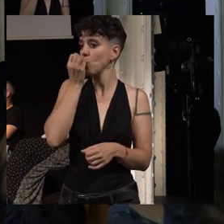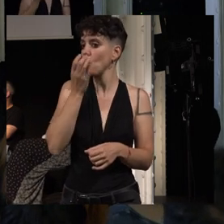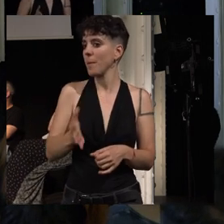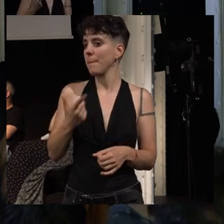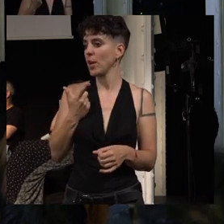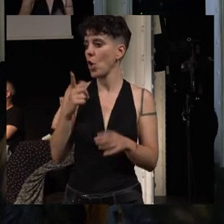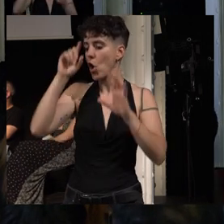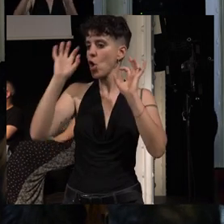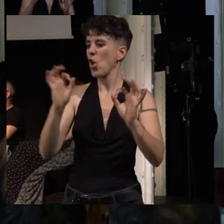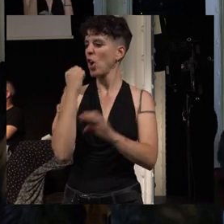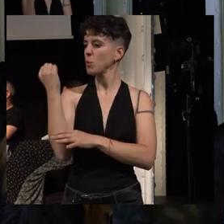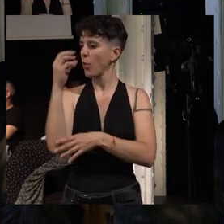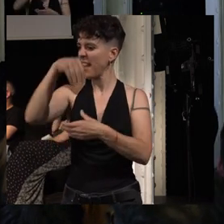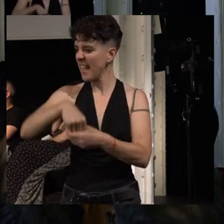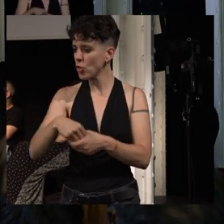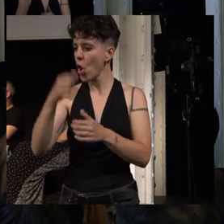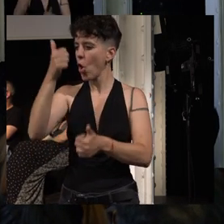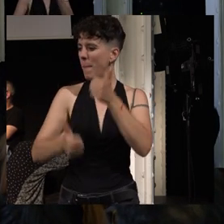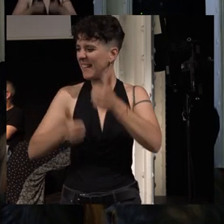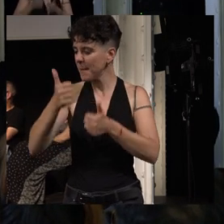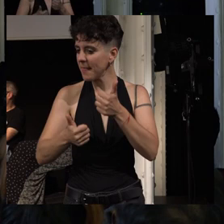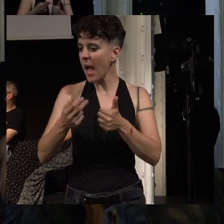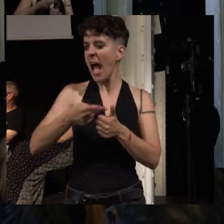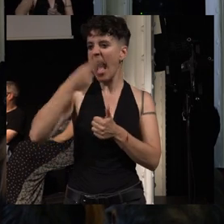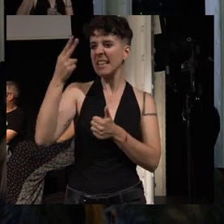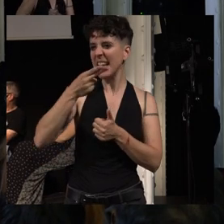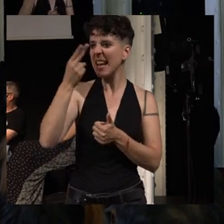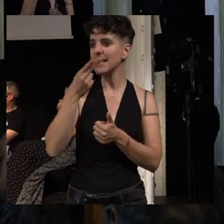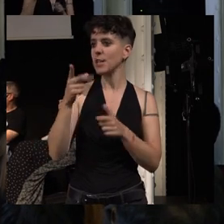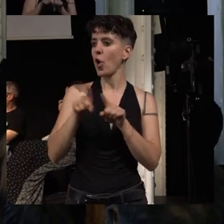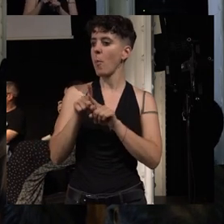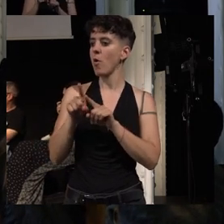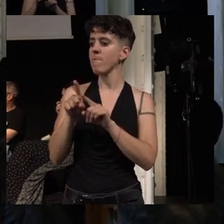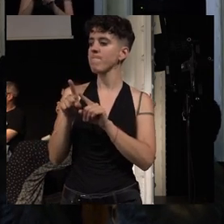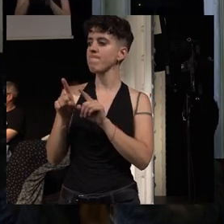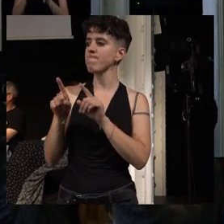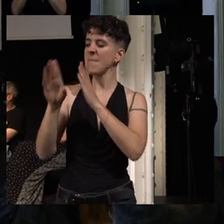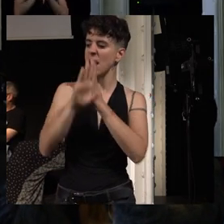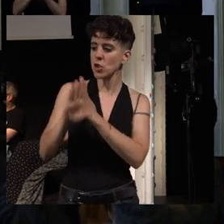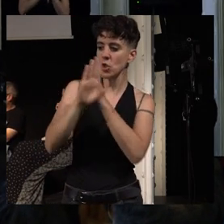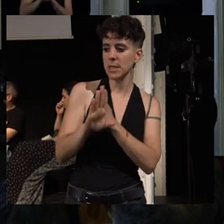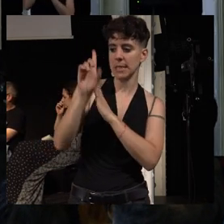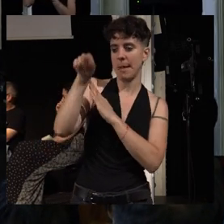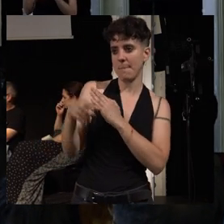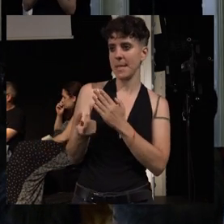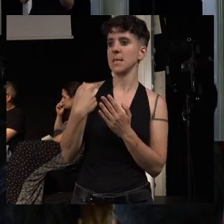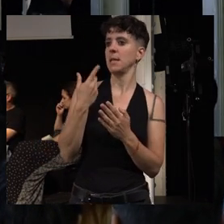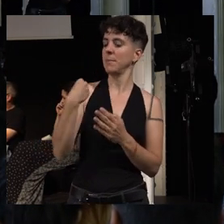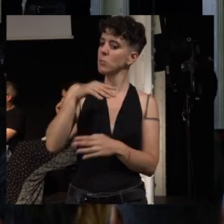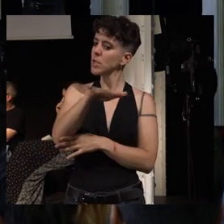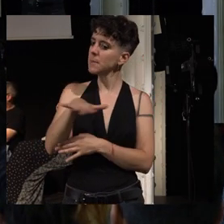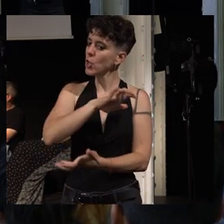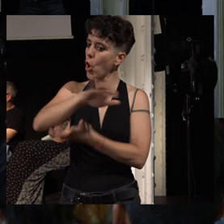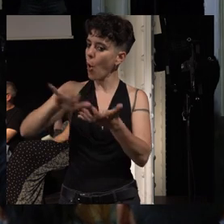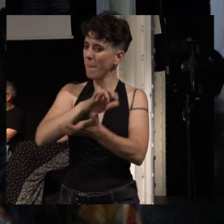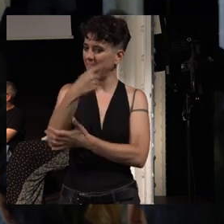por las lógicas del poder, de la competitividad, de los intereses que también son encubiertos, ¿no? Y yo creo que esto es un espacio que tiene esas